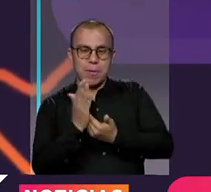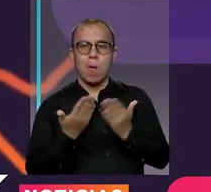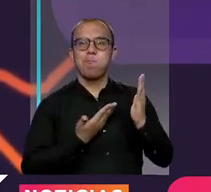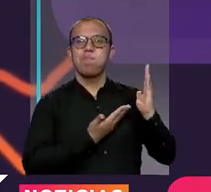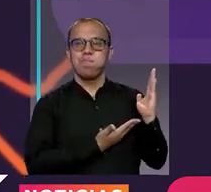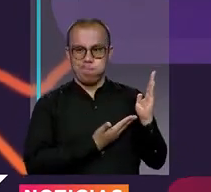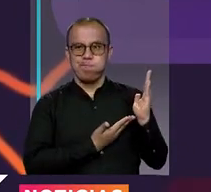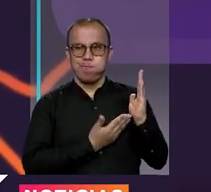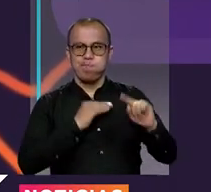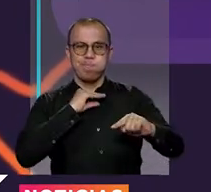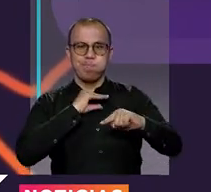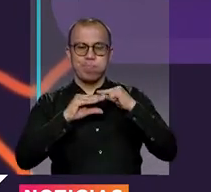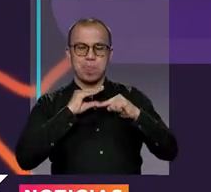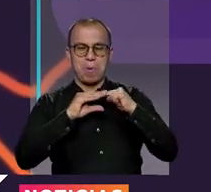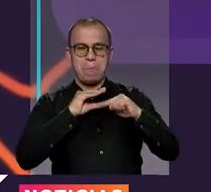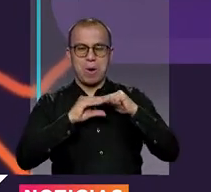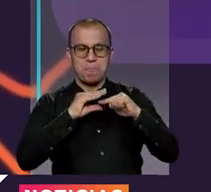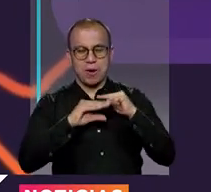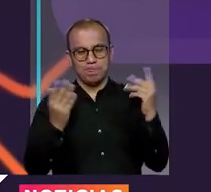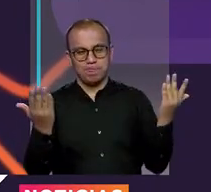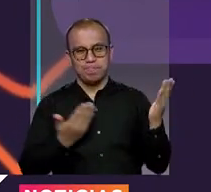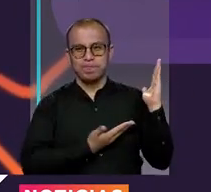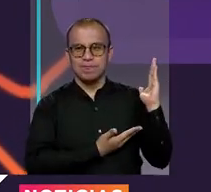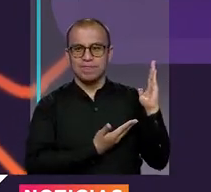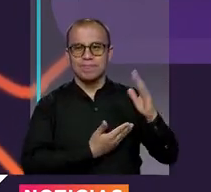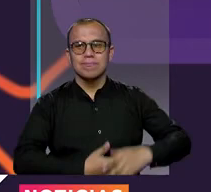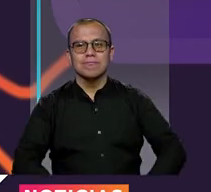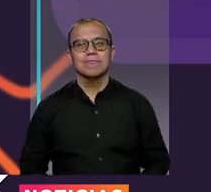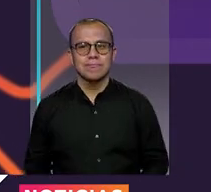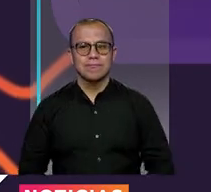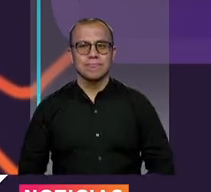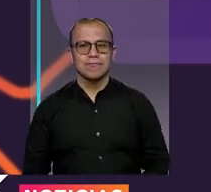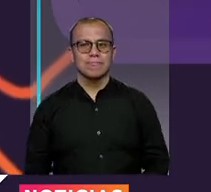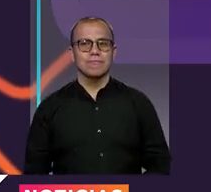al correo natalie.agudelo@accedotech.com.